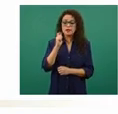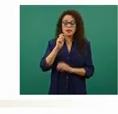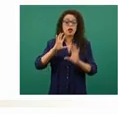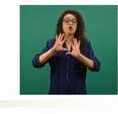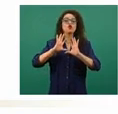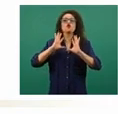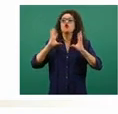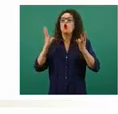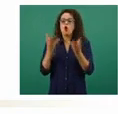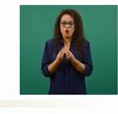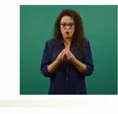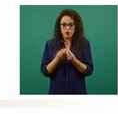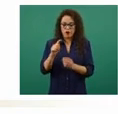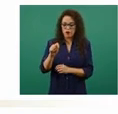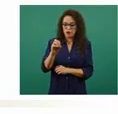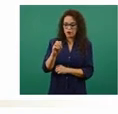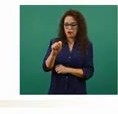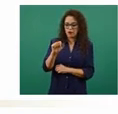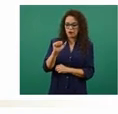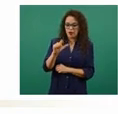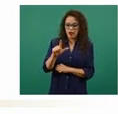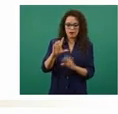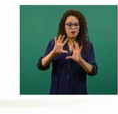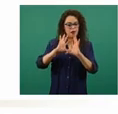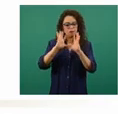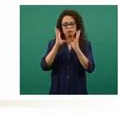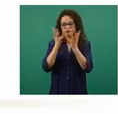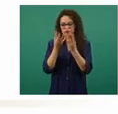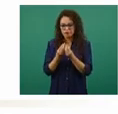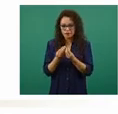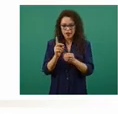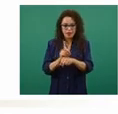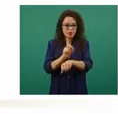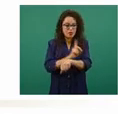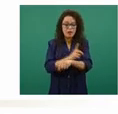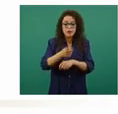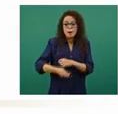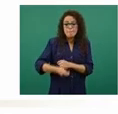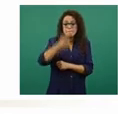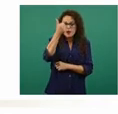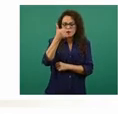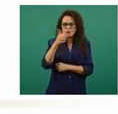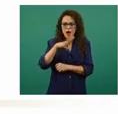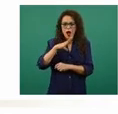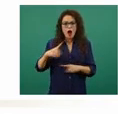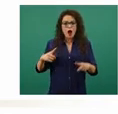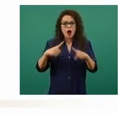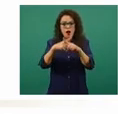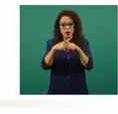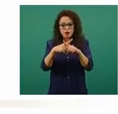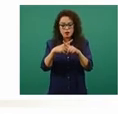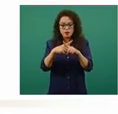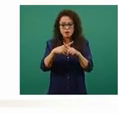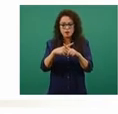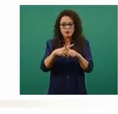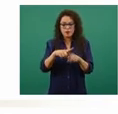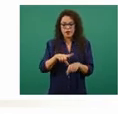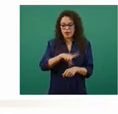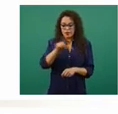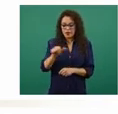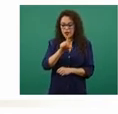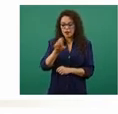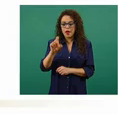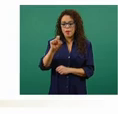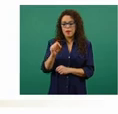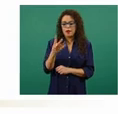o sea, es el total de estos eventos que se han notificado desde el primero que se hubiera presentado posterior al 24 de diciembre del año